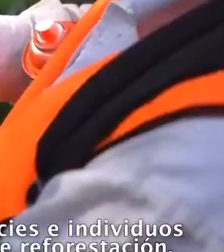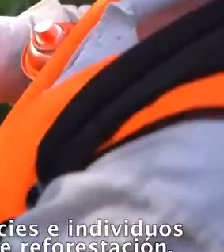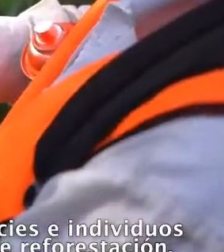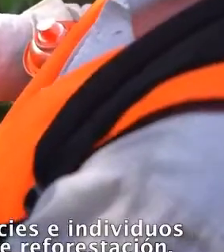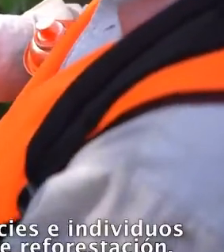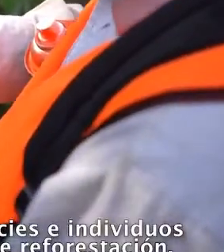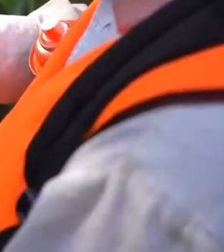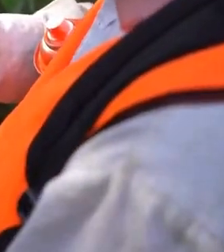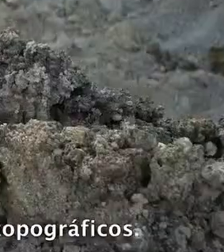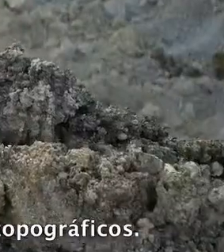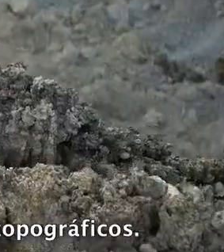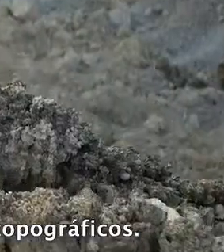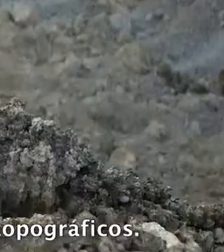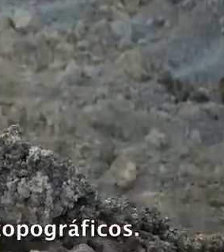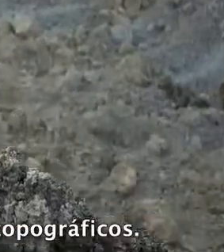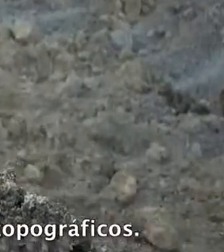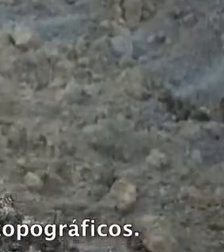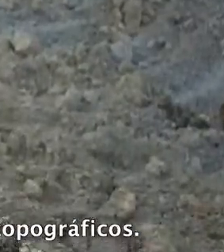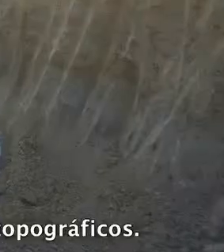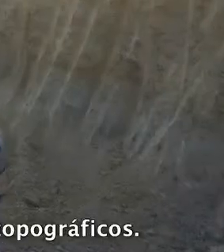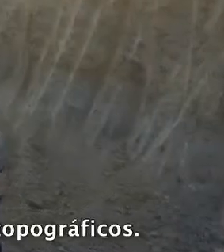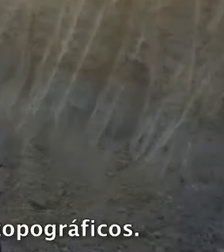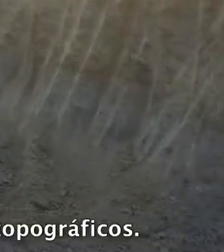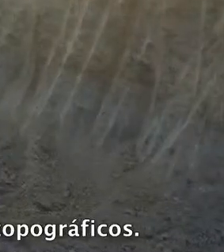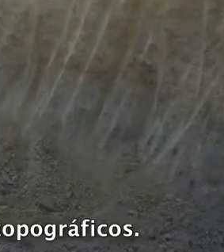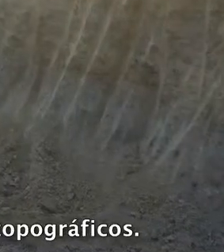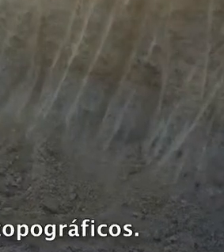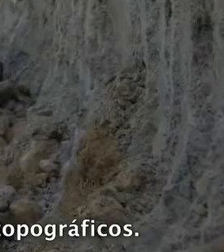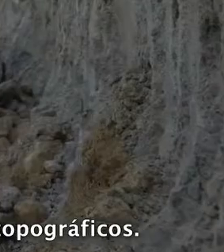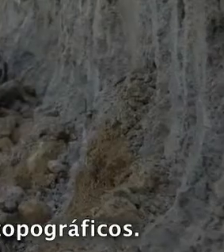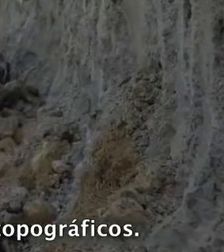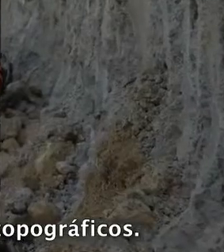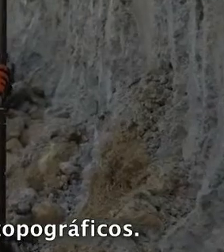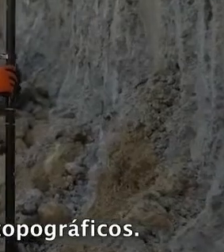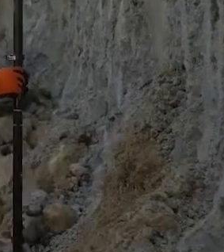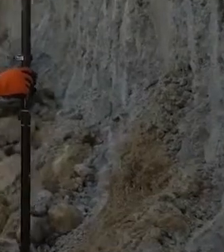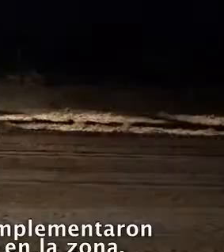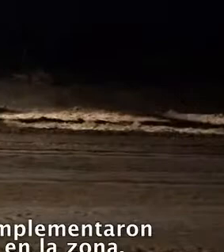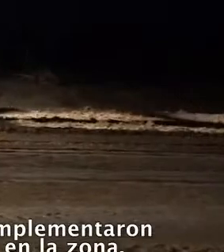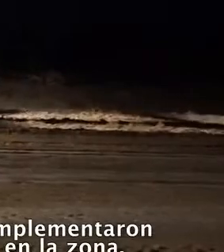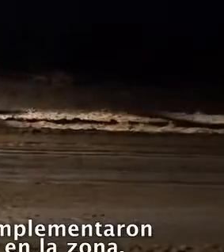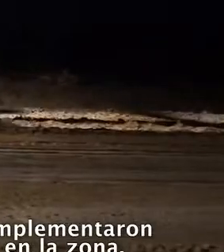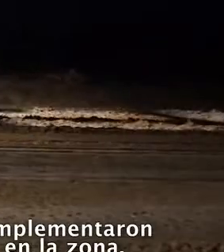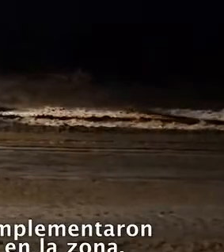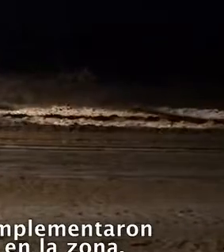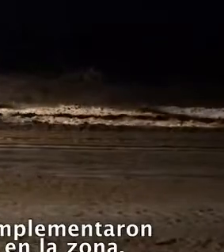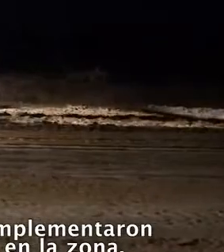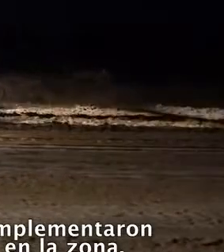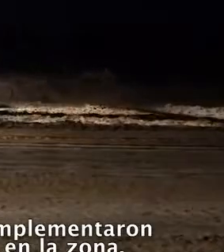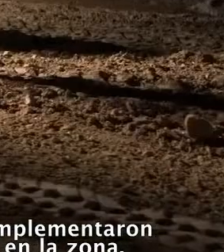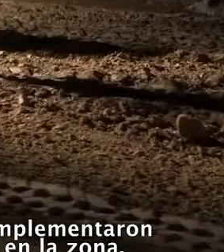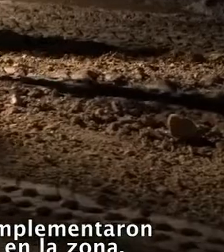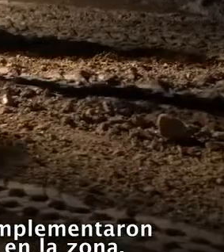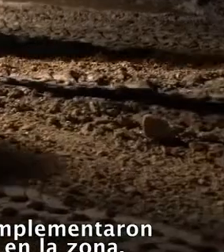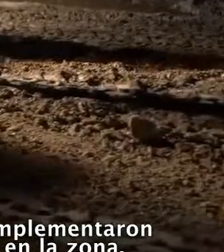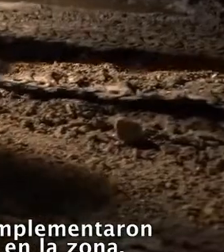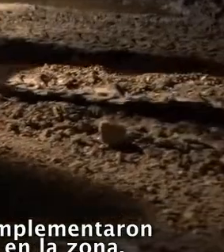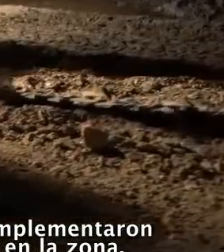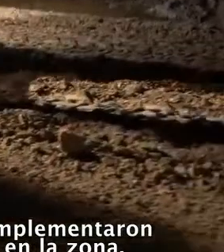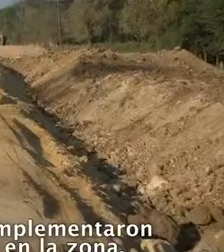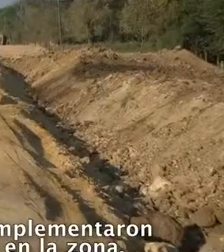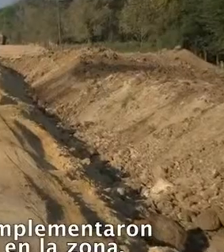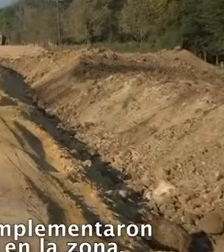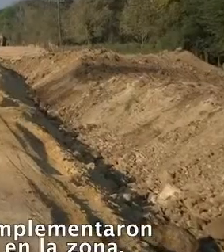de reforestación. También se ejecutan trabajos de actualización de estudios topográficos. Para ejecutar trabajos de terracerías